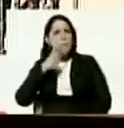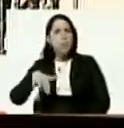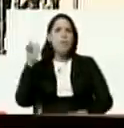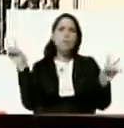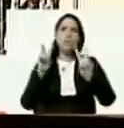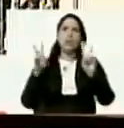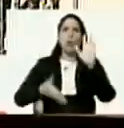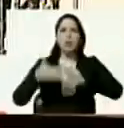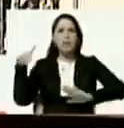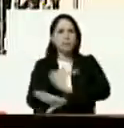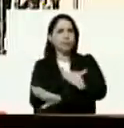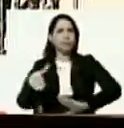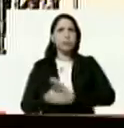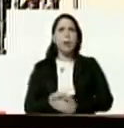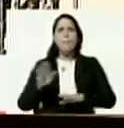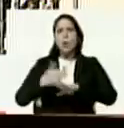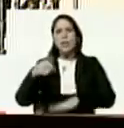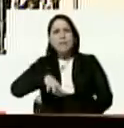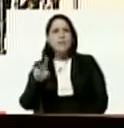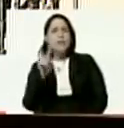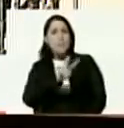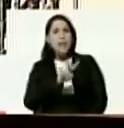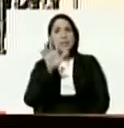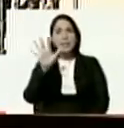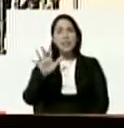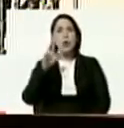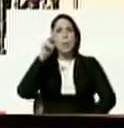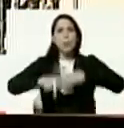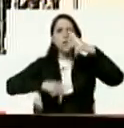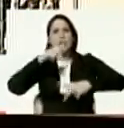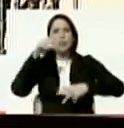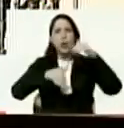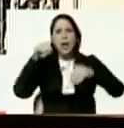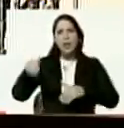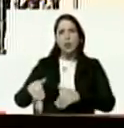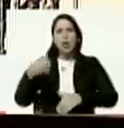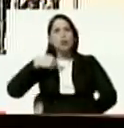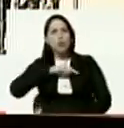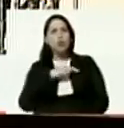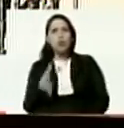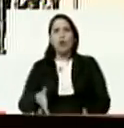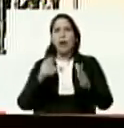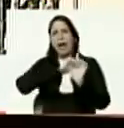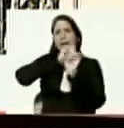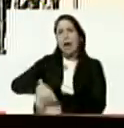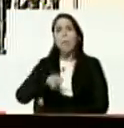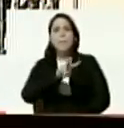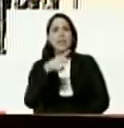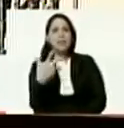victorioso, por qué en 25 procesos electorales hemos ganado 23,